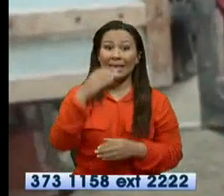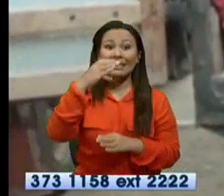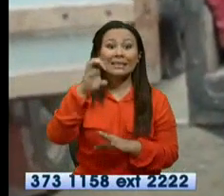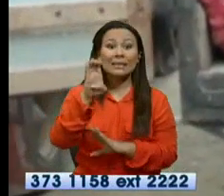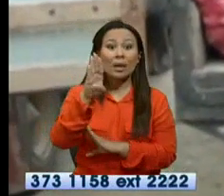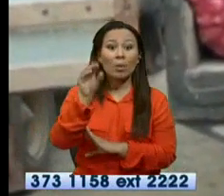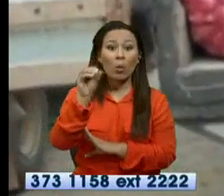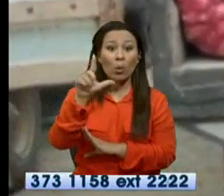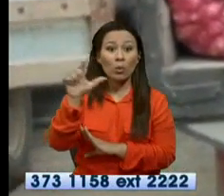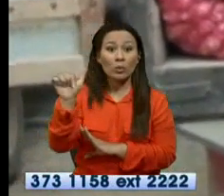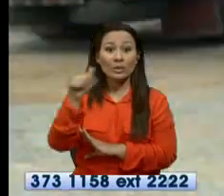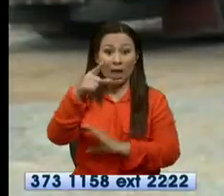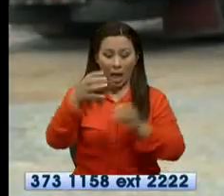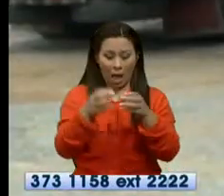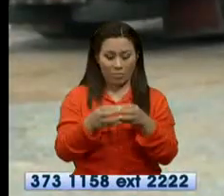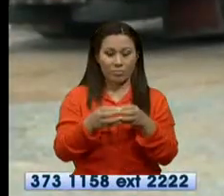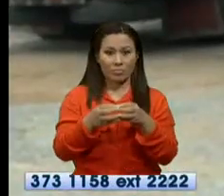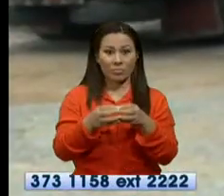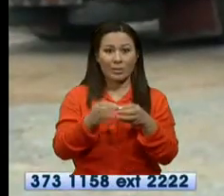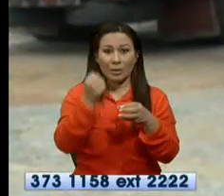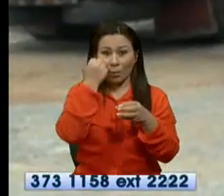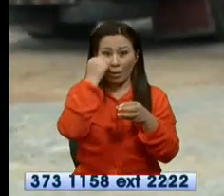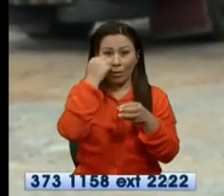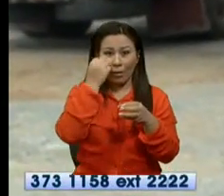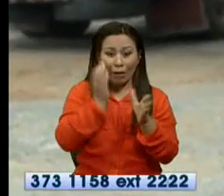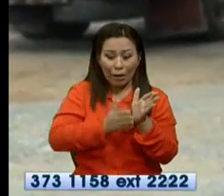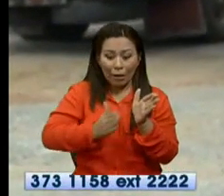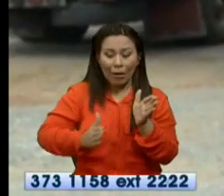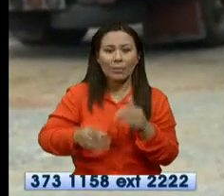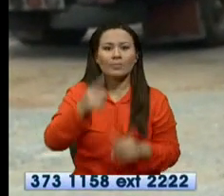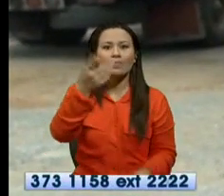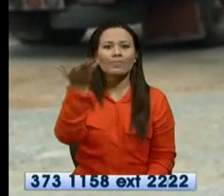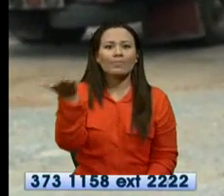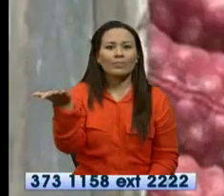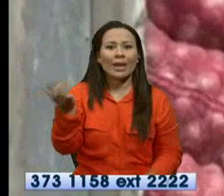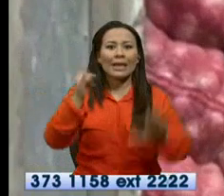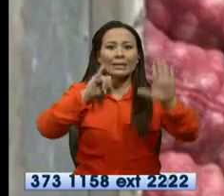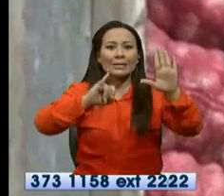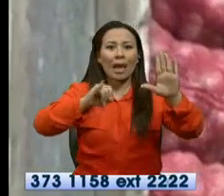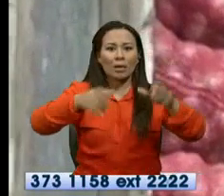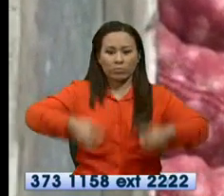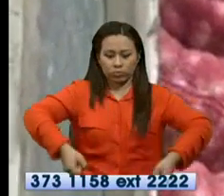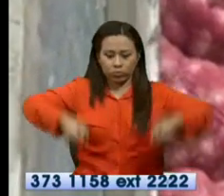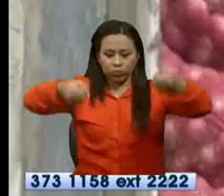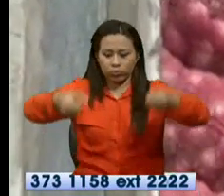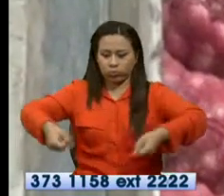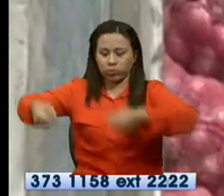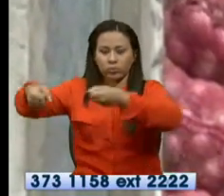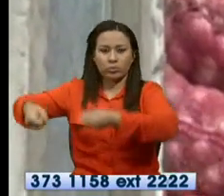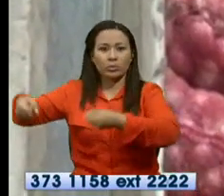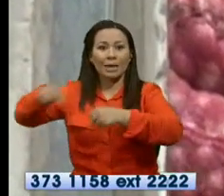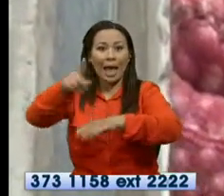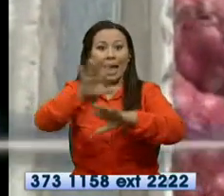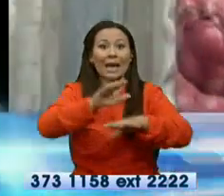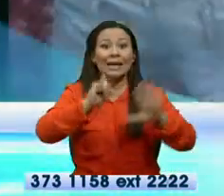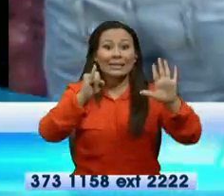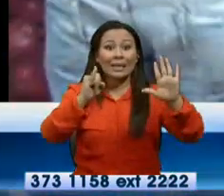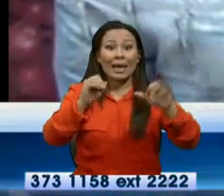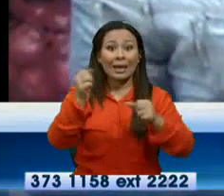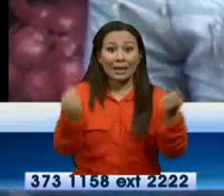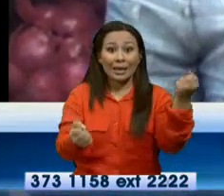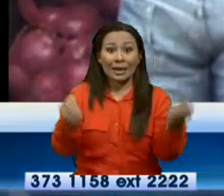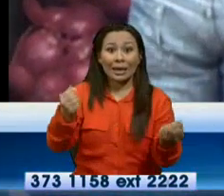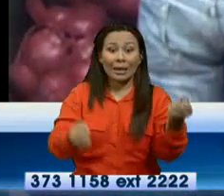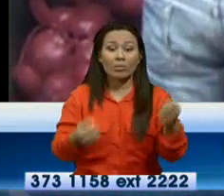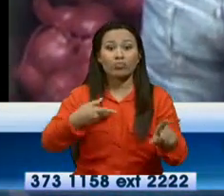Aproximadamente 900 sacos con cebollas, que eran transportados en 6 camiones, fueron incautados por el personal del circuito Arenillas y por agentes